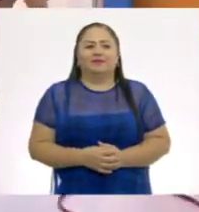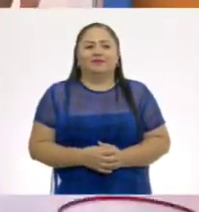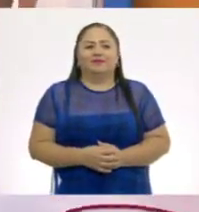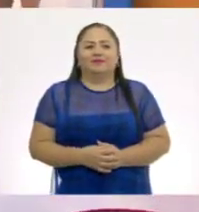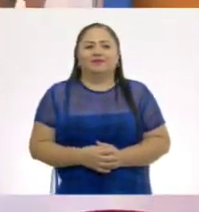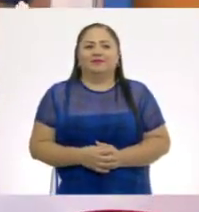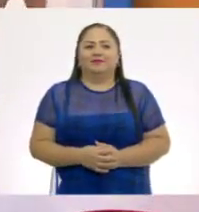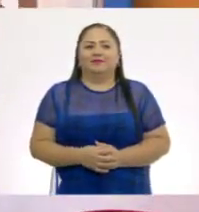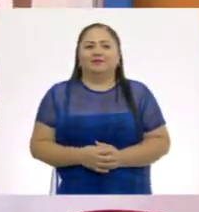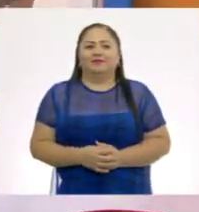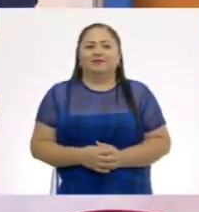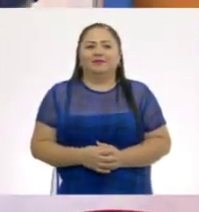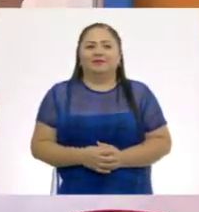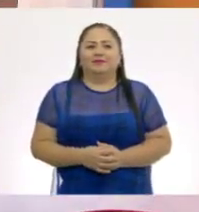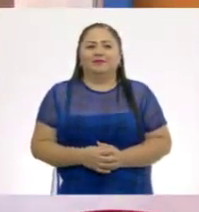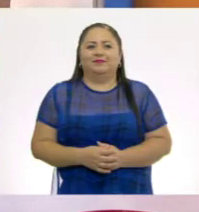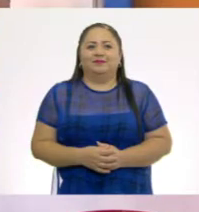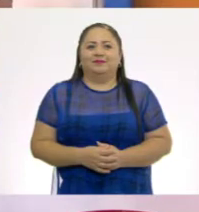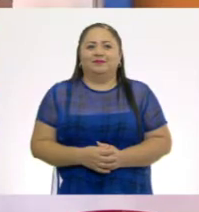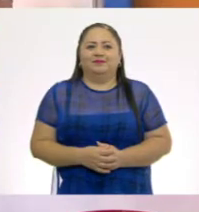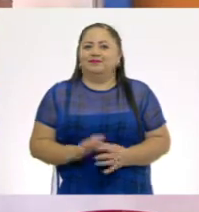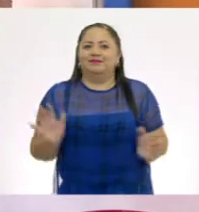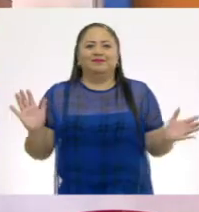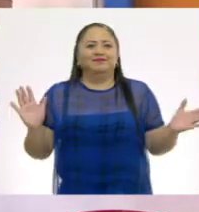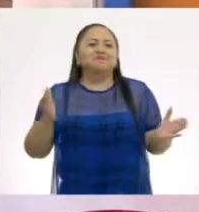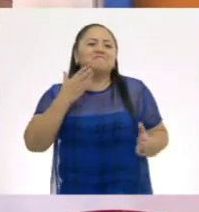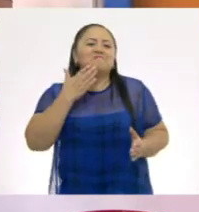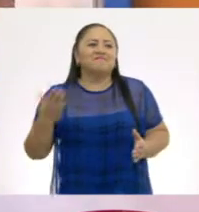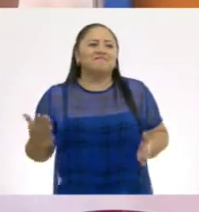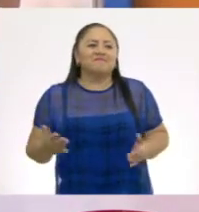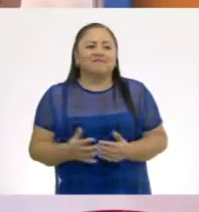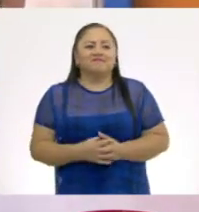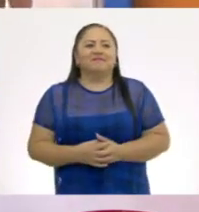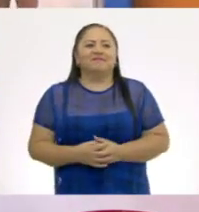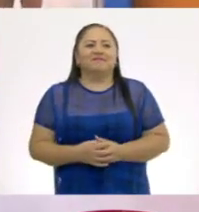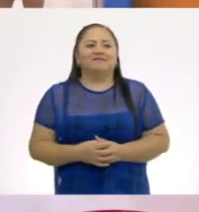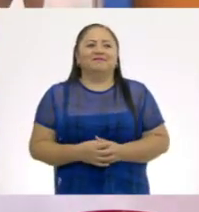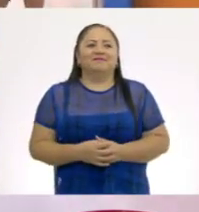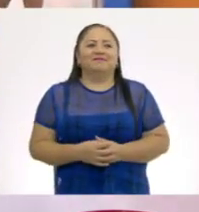saltando. Y listo. ¡Tarán!